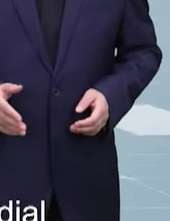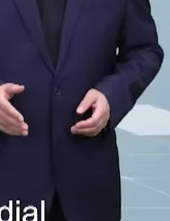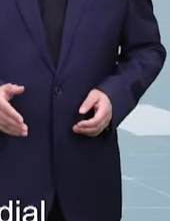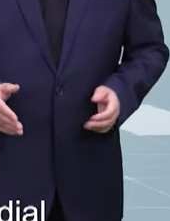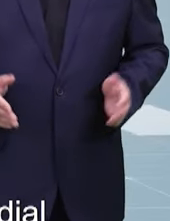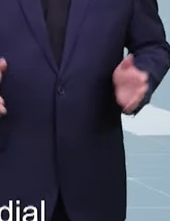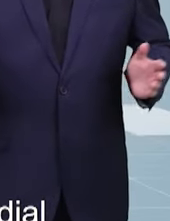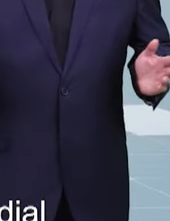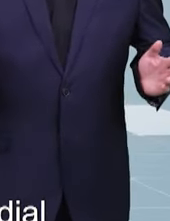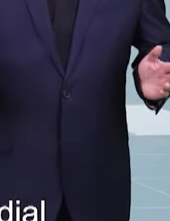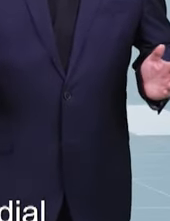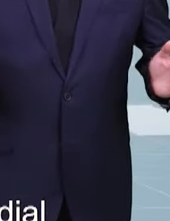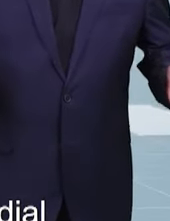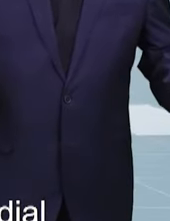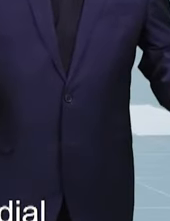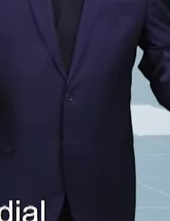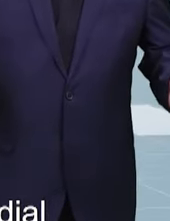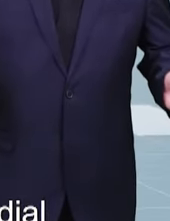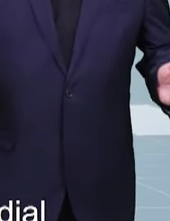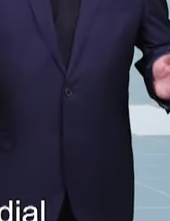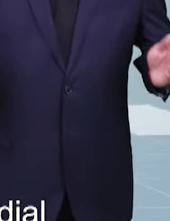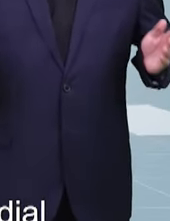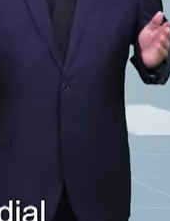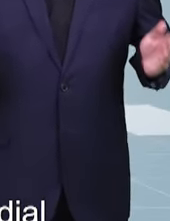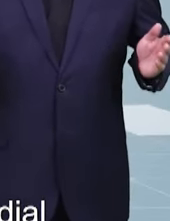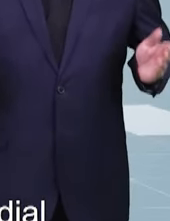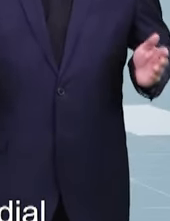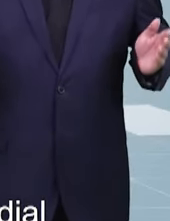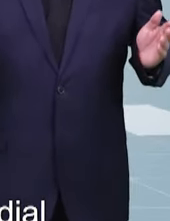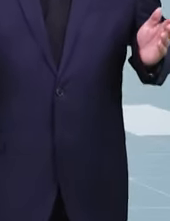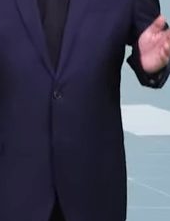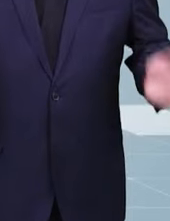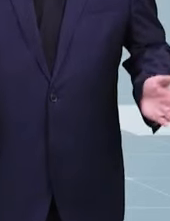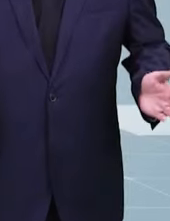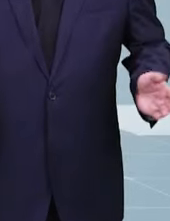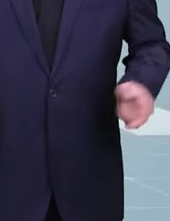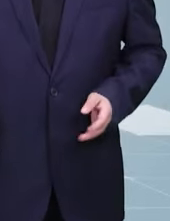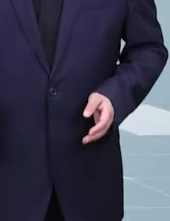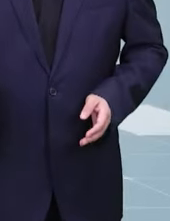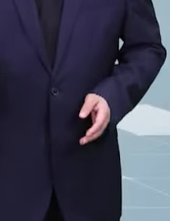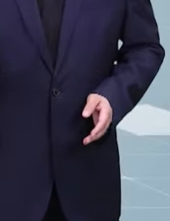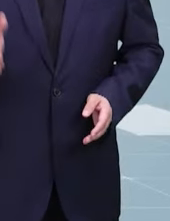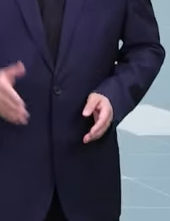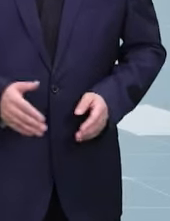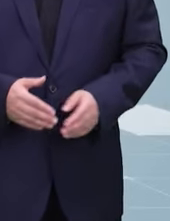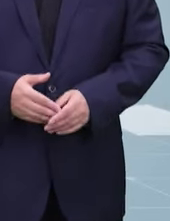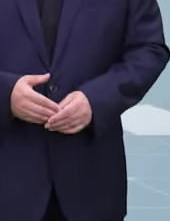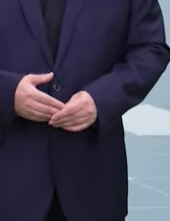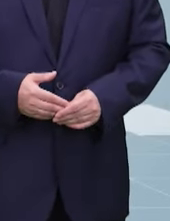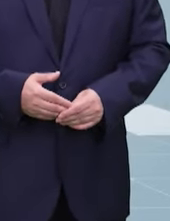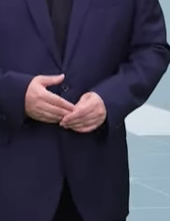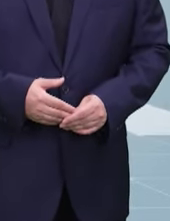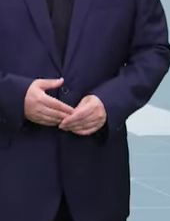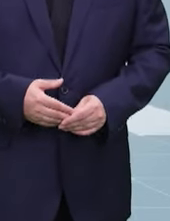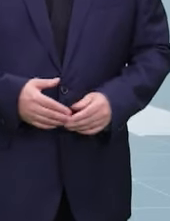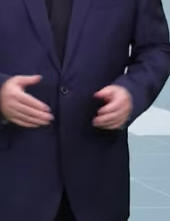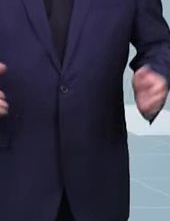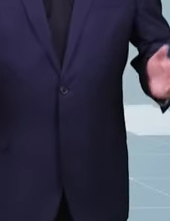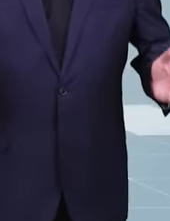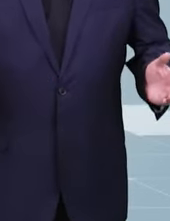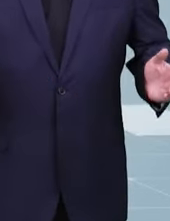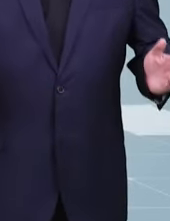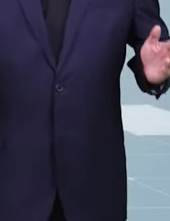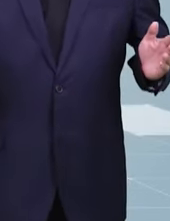y meteorológico preciso es un desafío de clase los métodos tradicionales de nwp